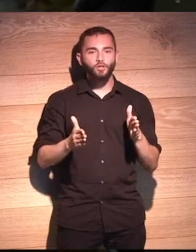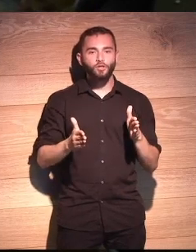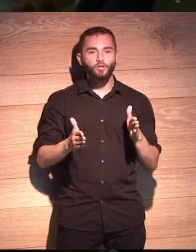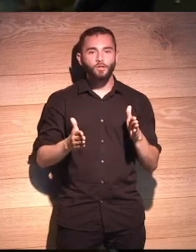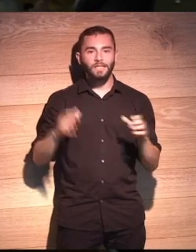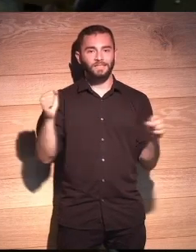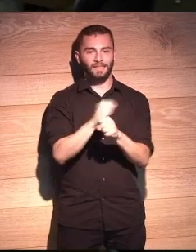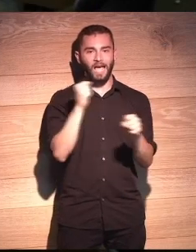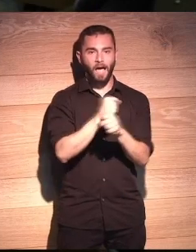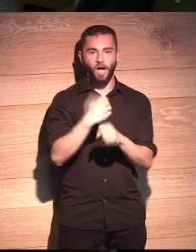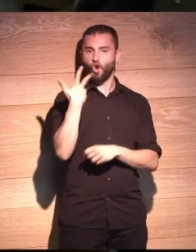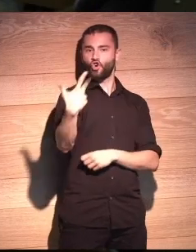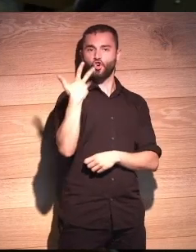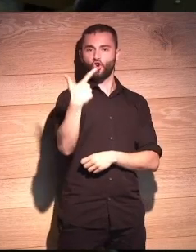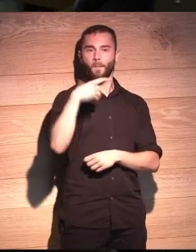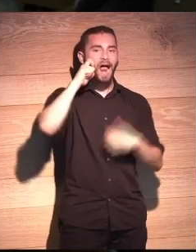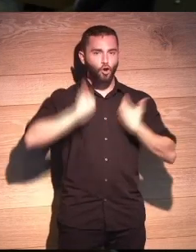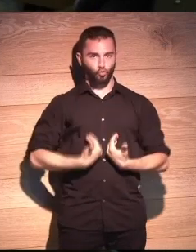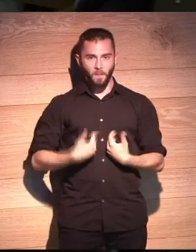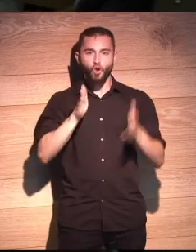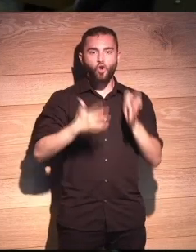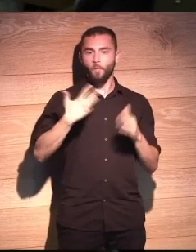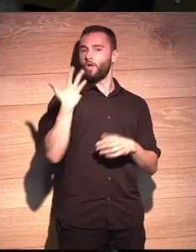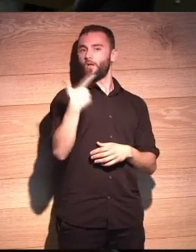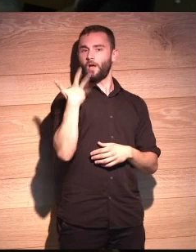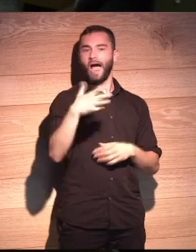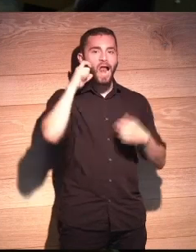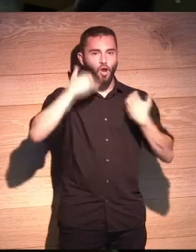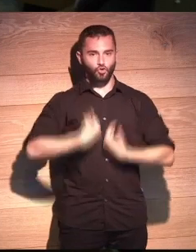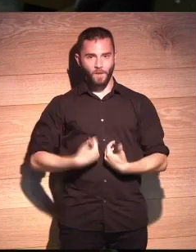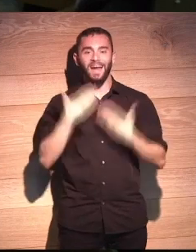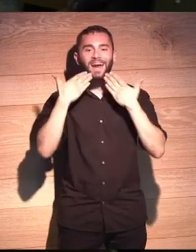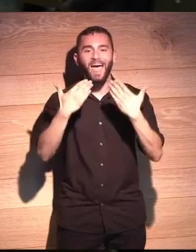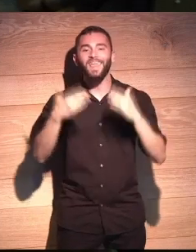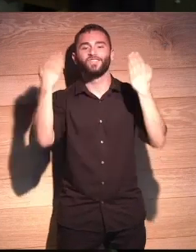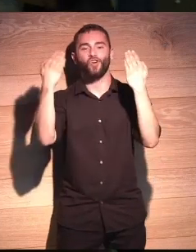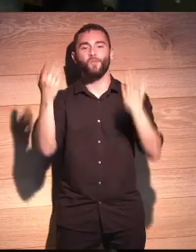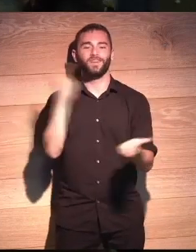quitar el trabajo a los humanos. Gracias y enhorabuena de nuevo.